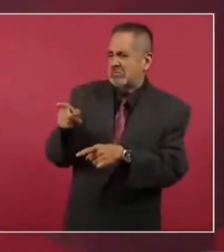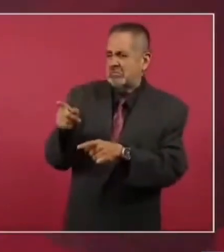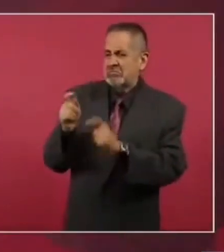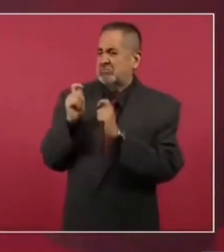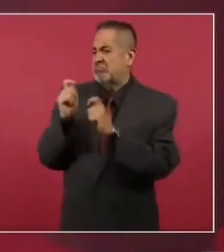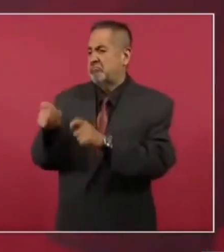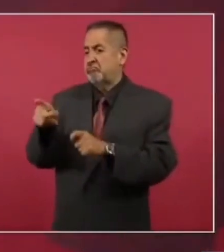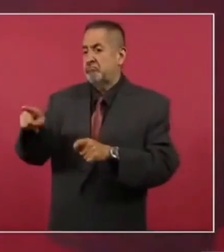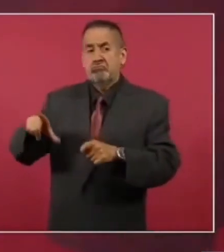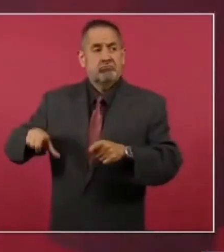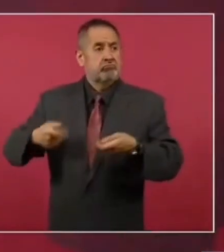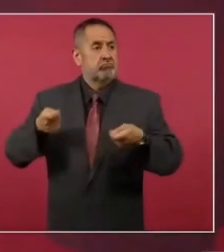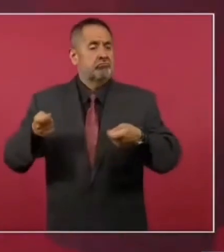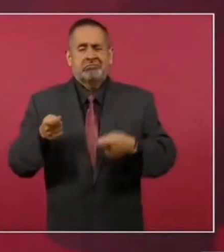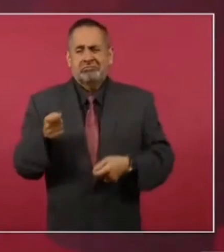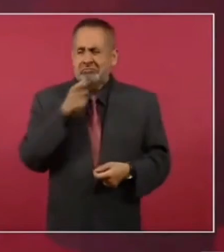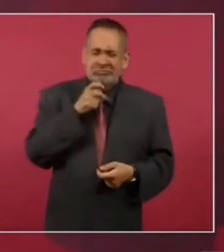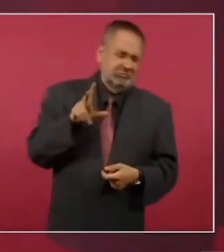gobernar